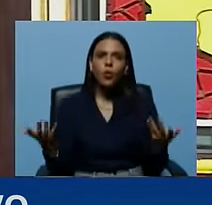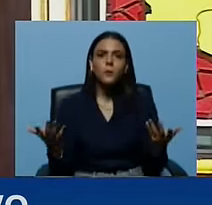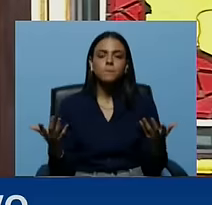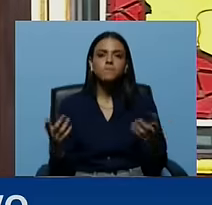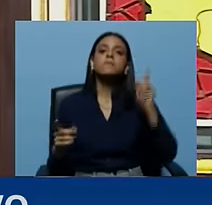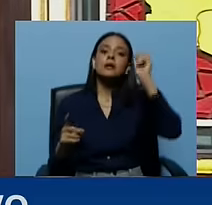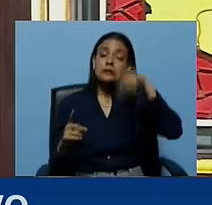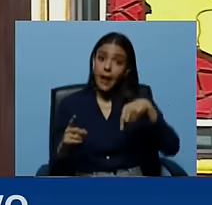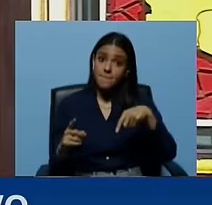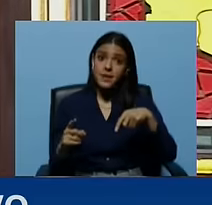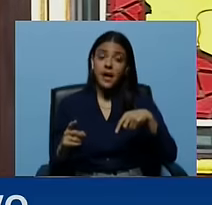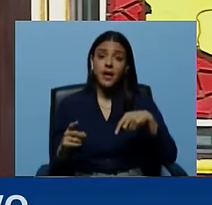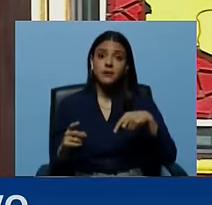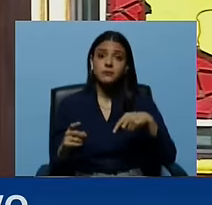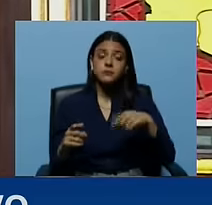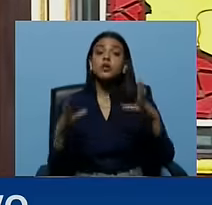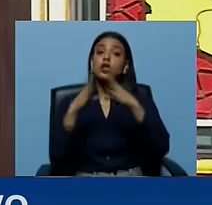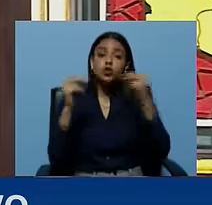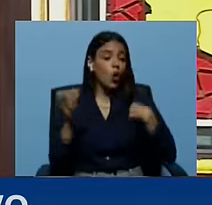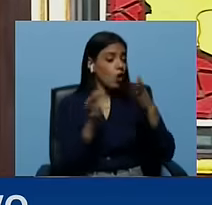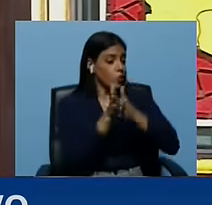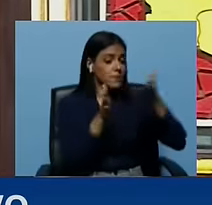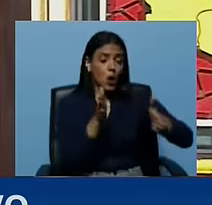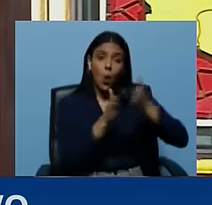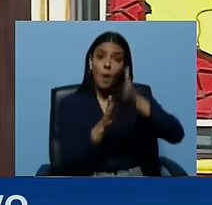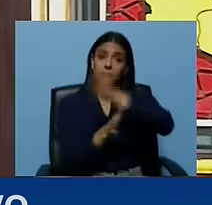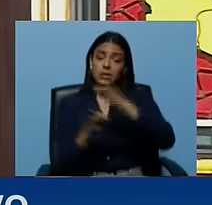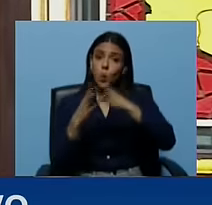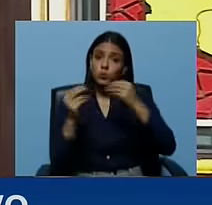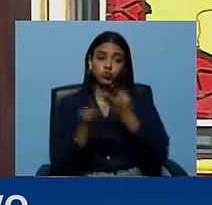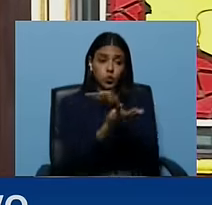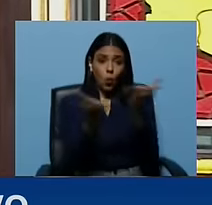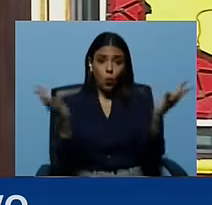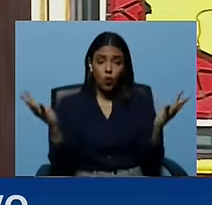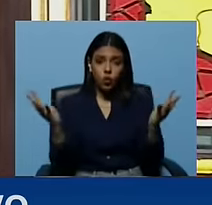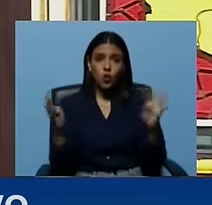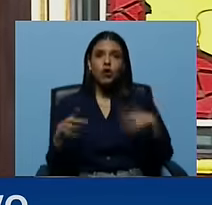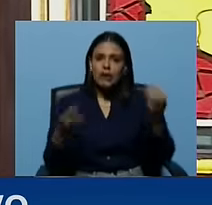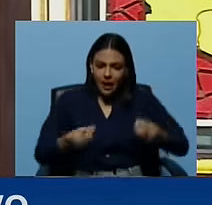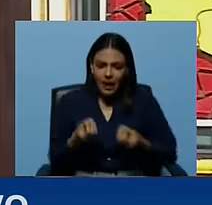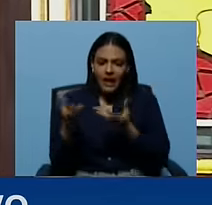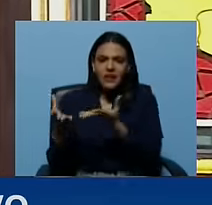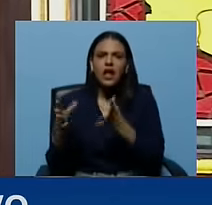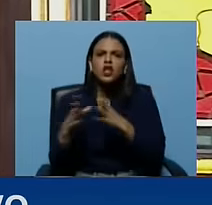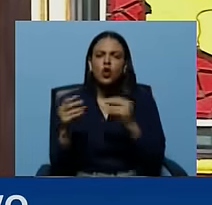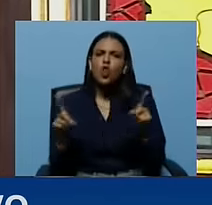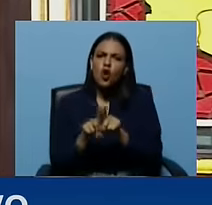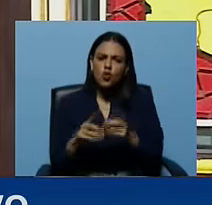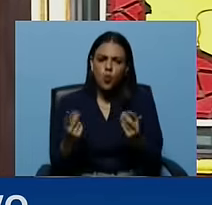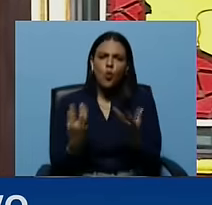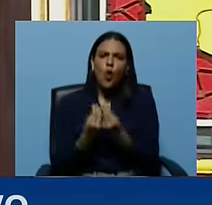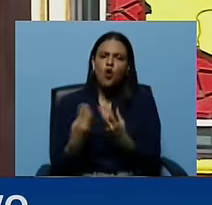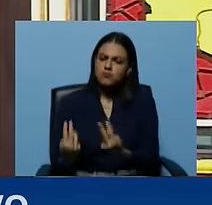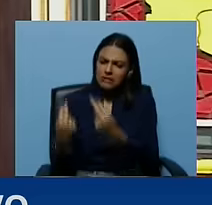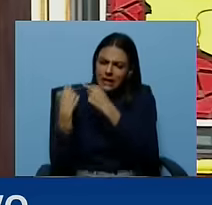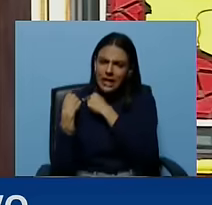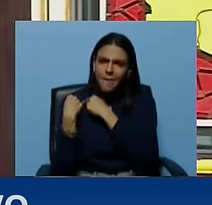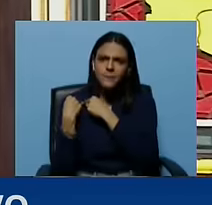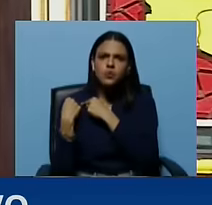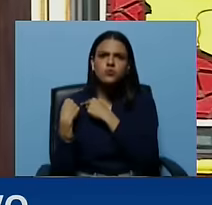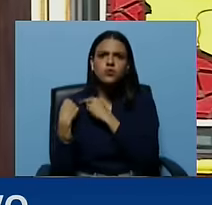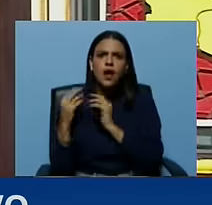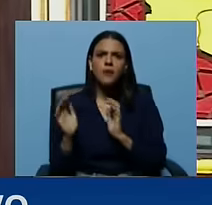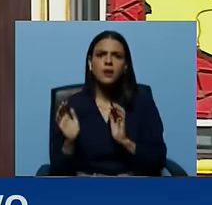Igualmente, bueno, a todos los compañeros que entregan sus responsabilidades. A nivel